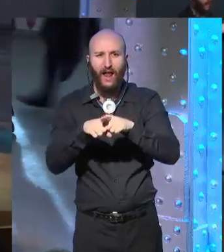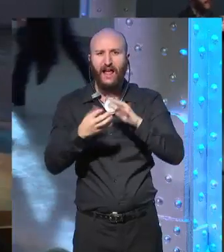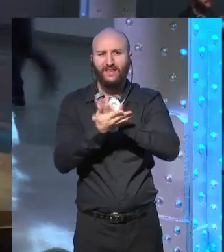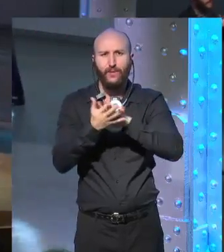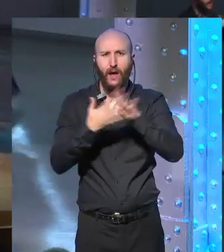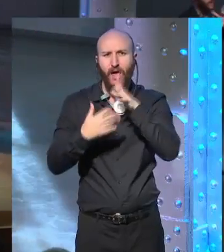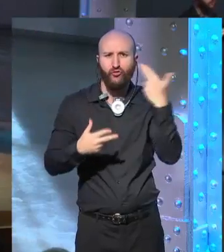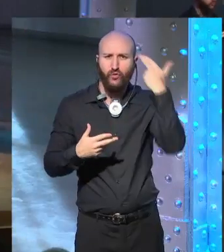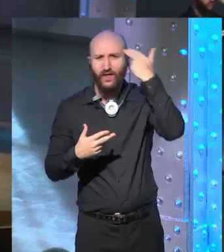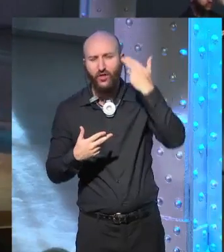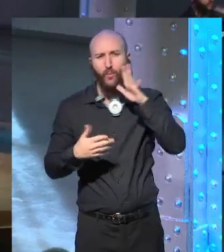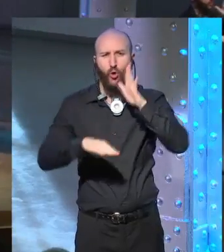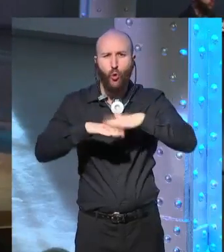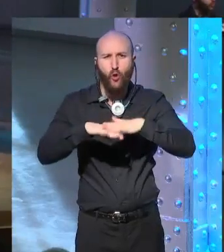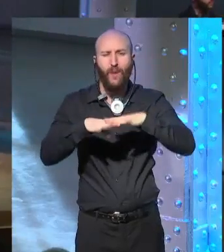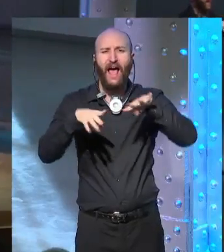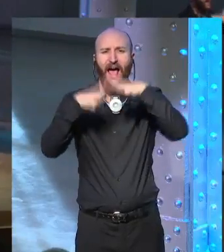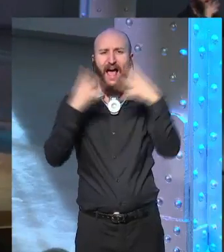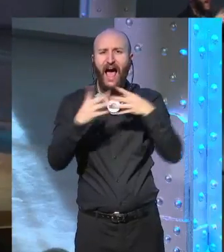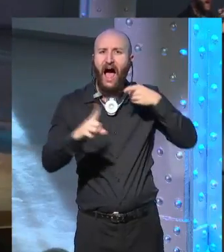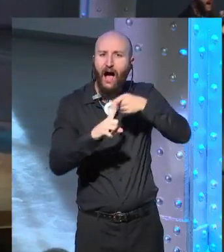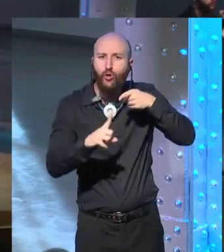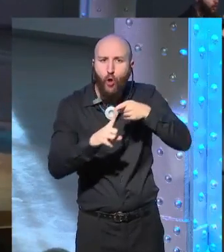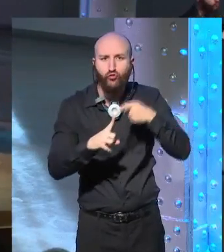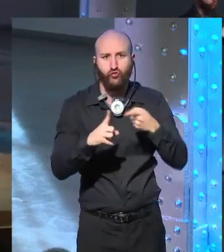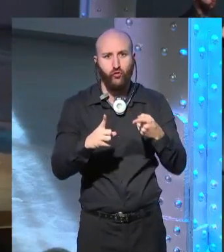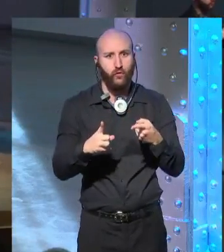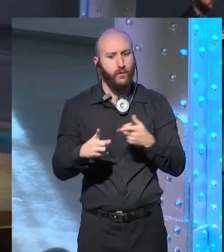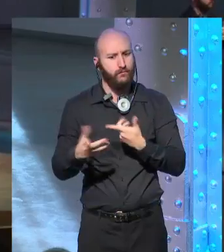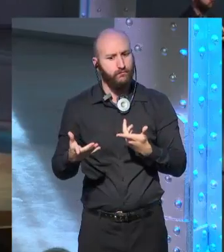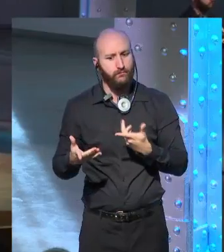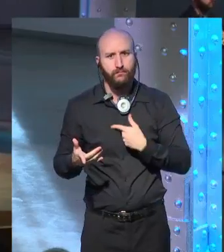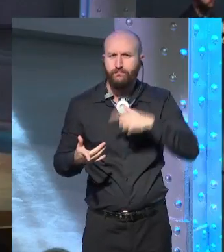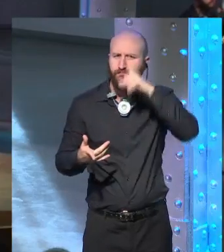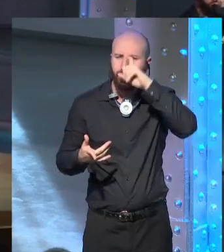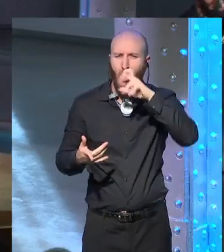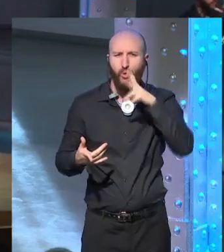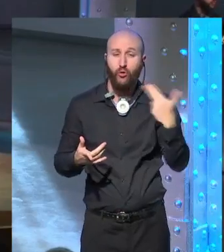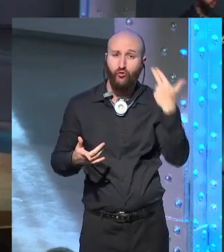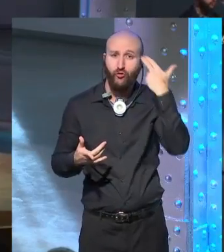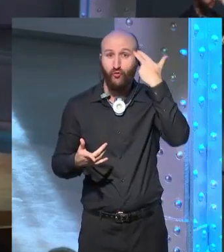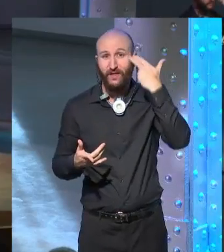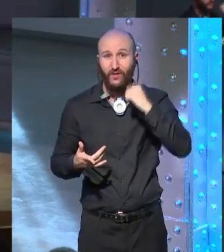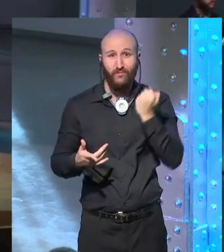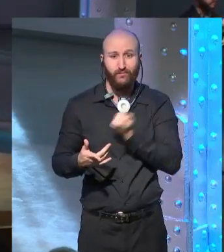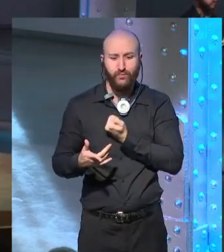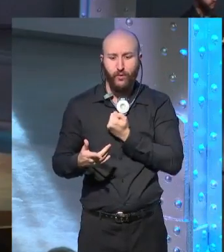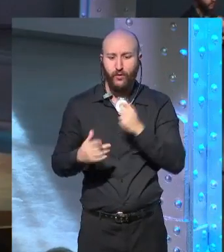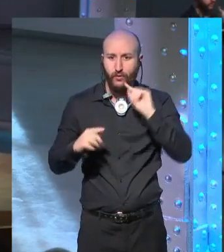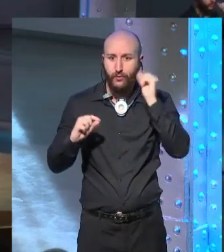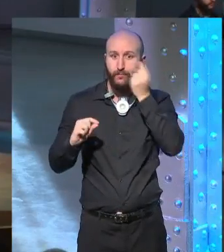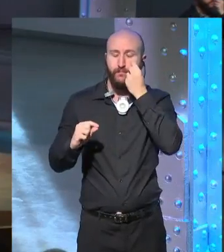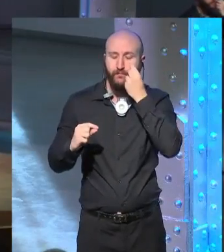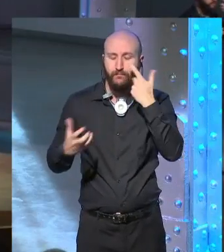hablaba del suicidio debido al ciberacoso, etcétera. Recuerdo que en concreto un suicidio que me llamó la atención,